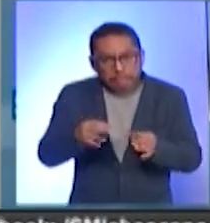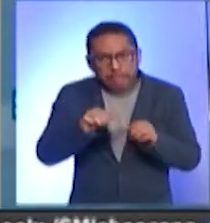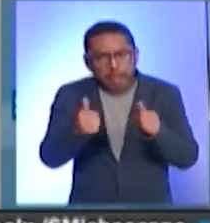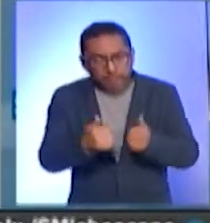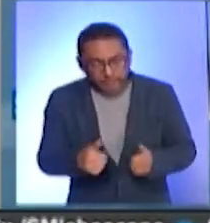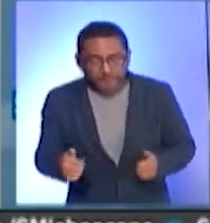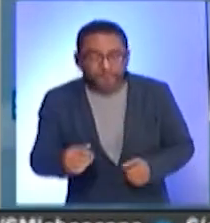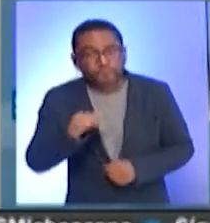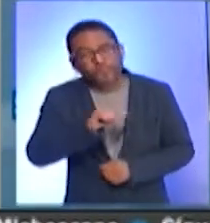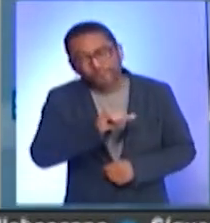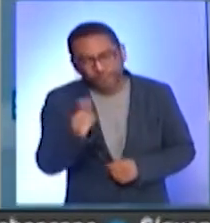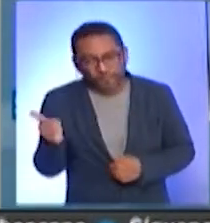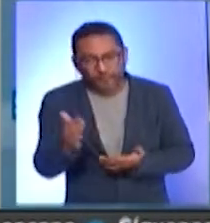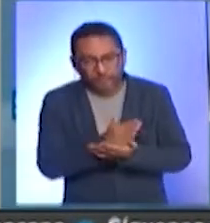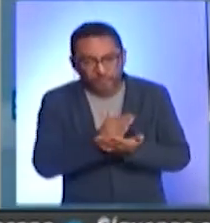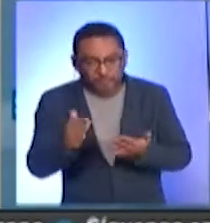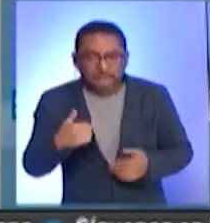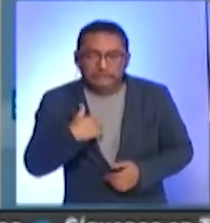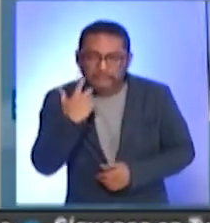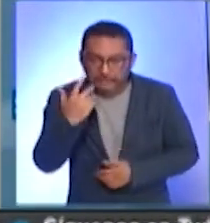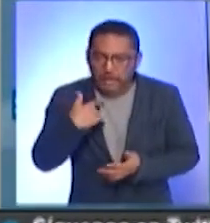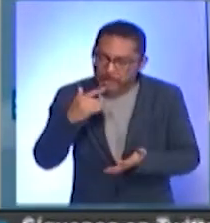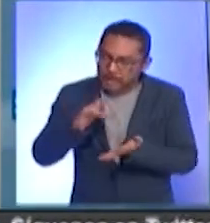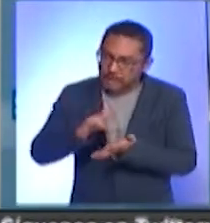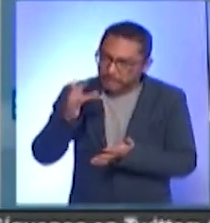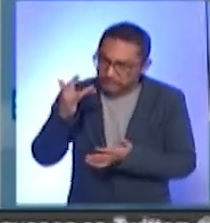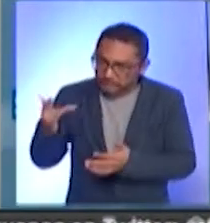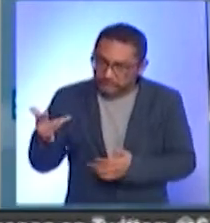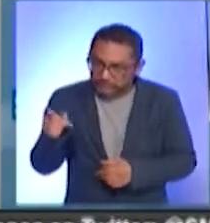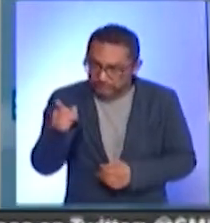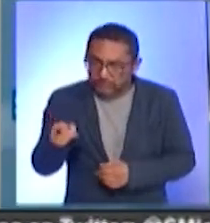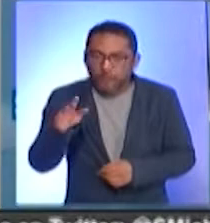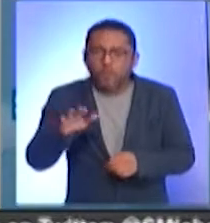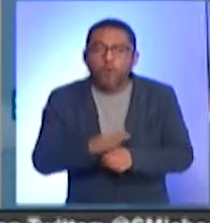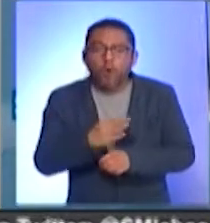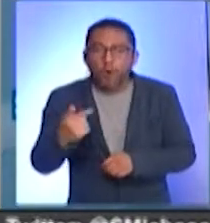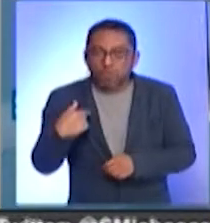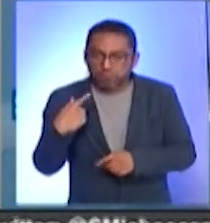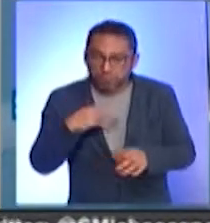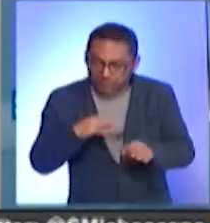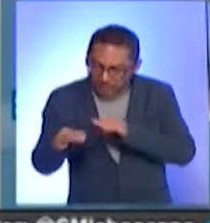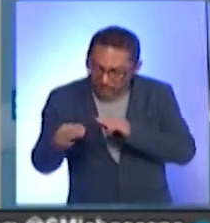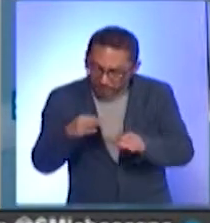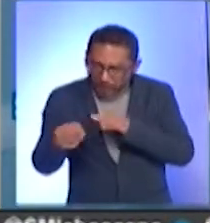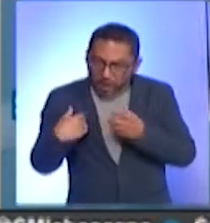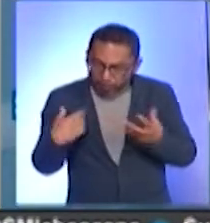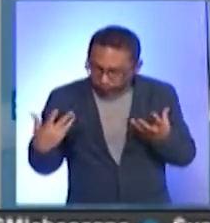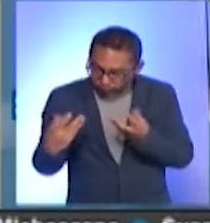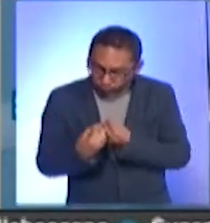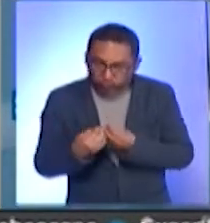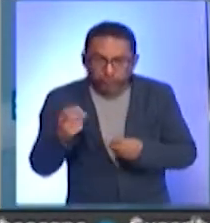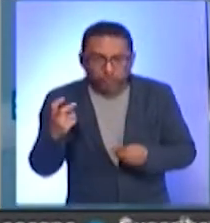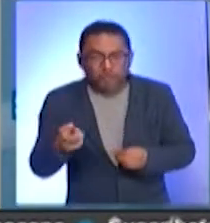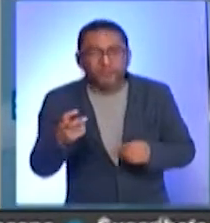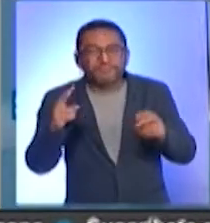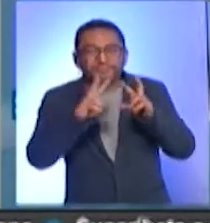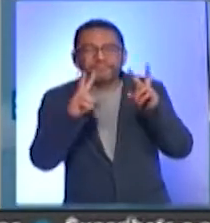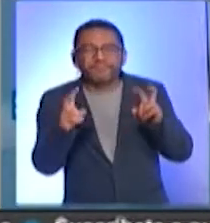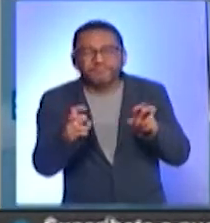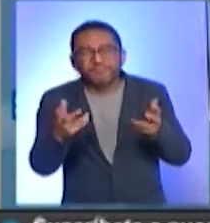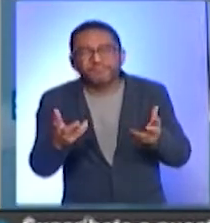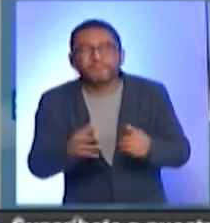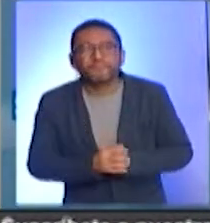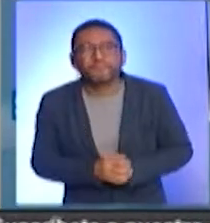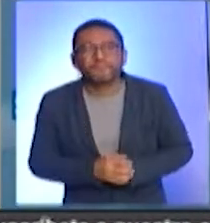también si quiero agradecerle a emil porque hemos trabajado muy en conjunto en el tema de